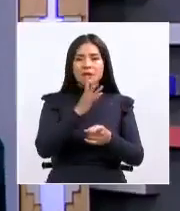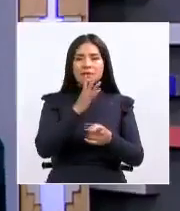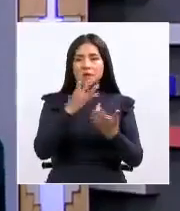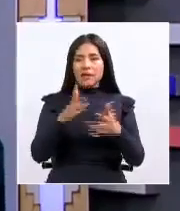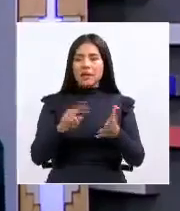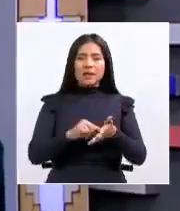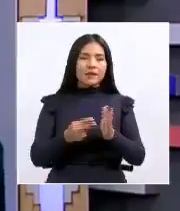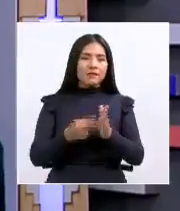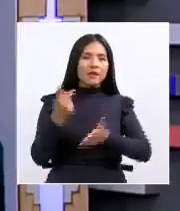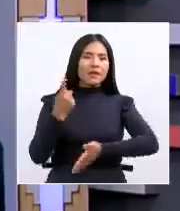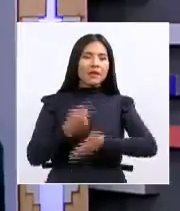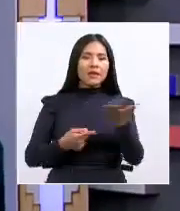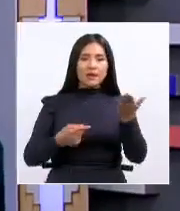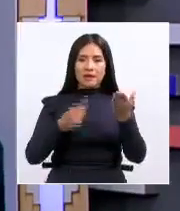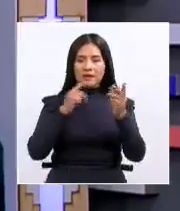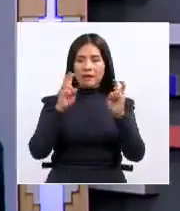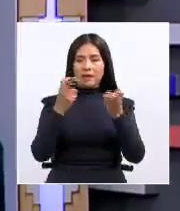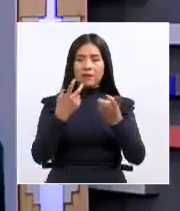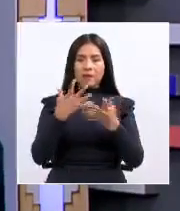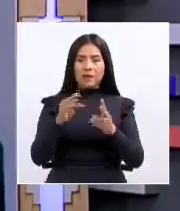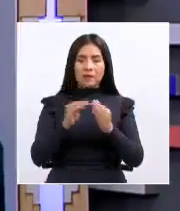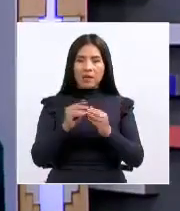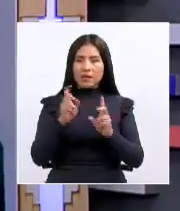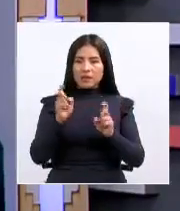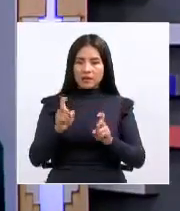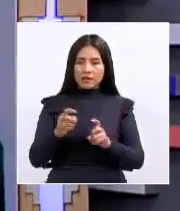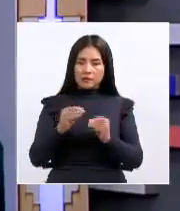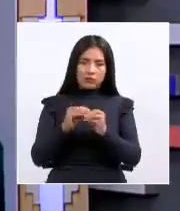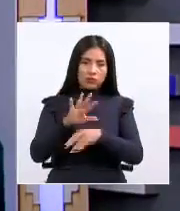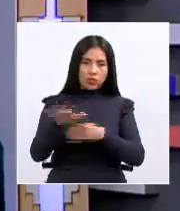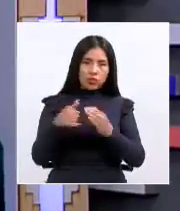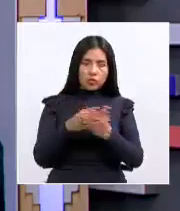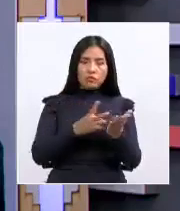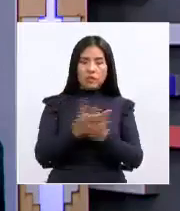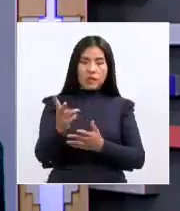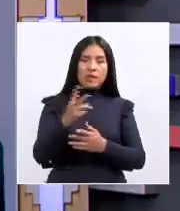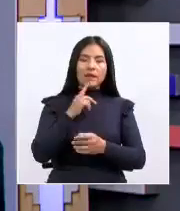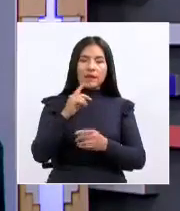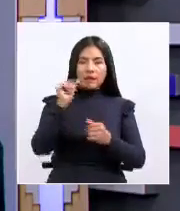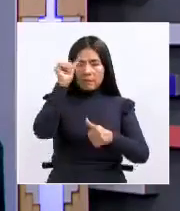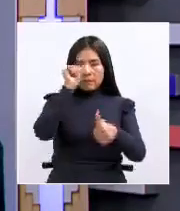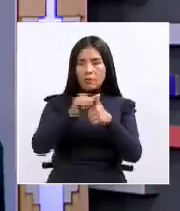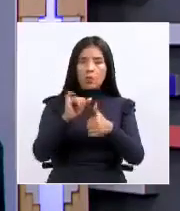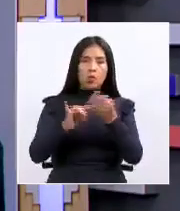qué significa realmente el hacer carne estos principios de verdad, memoria y justicia?